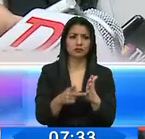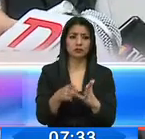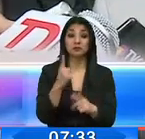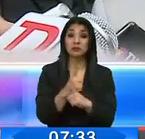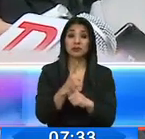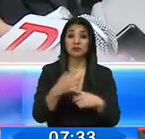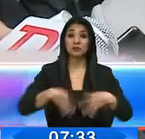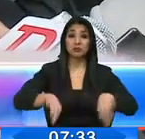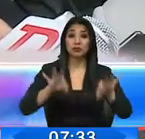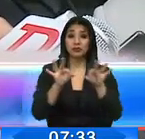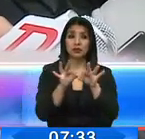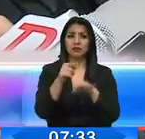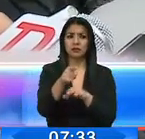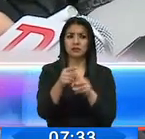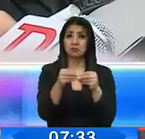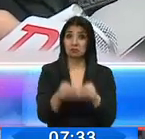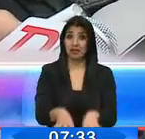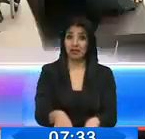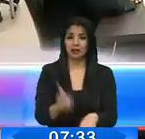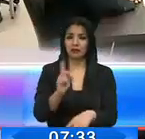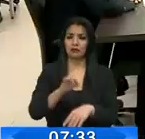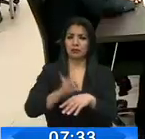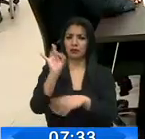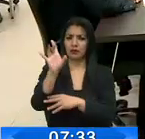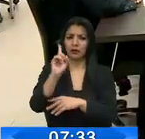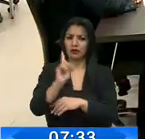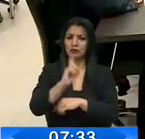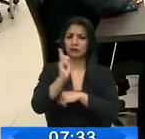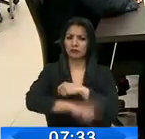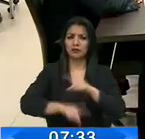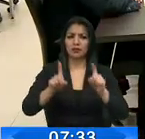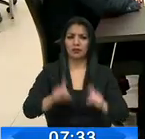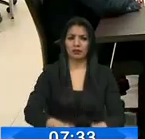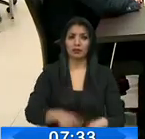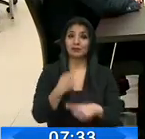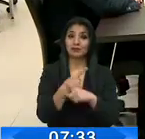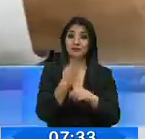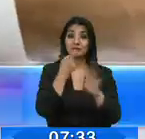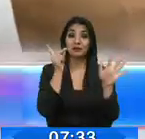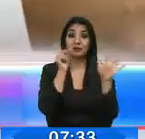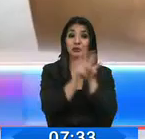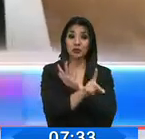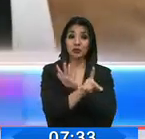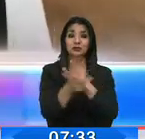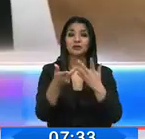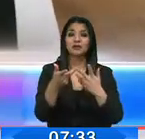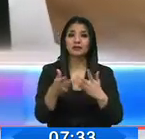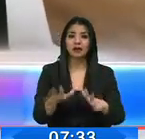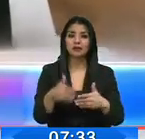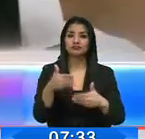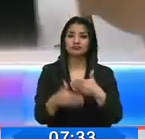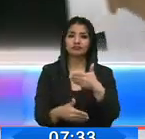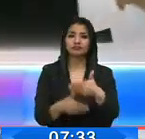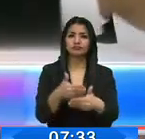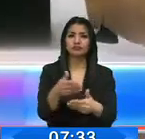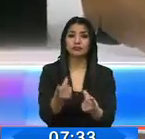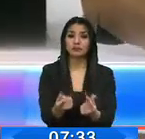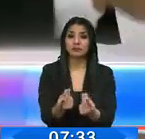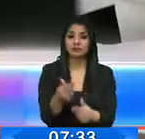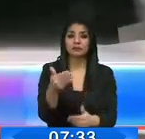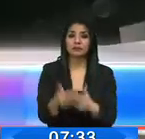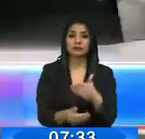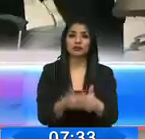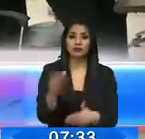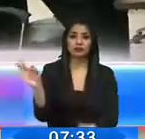estos casos no caigan en impunidad. Y es para viabilizar todas estas denuncias que se aspira a llevar adelante con premura los procesos